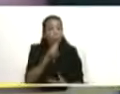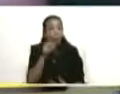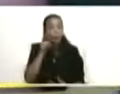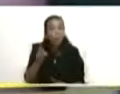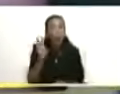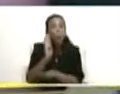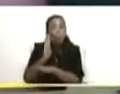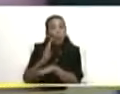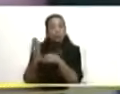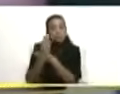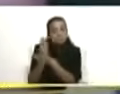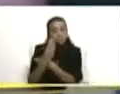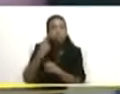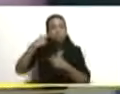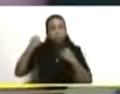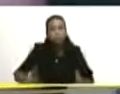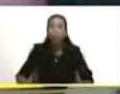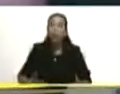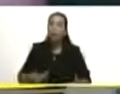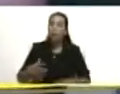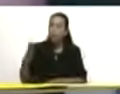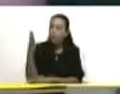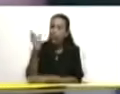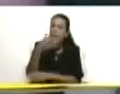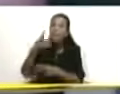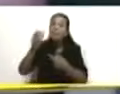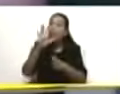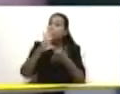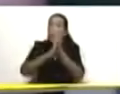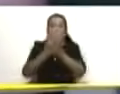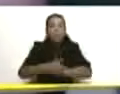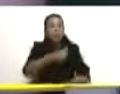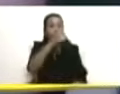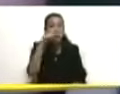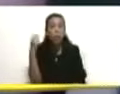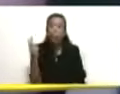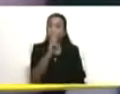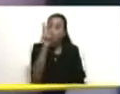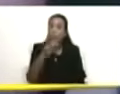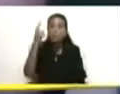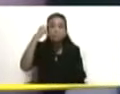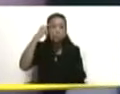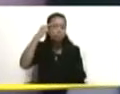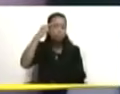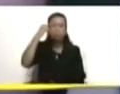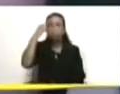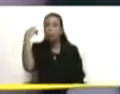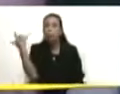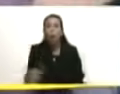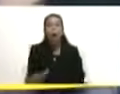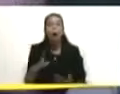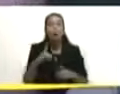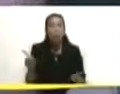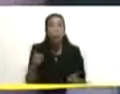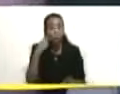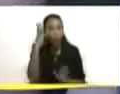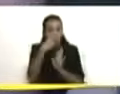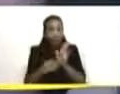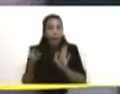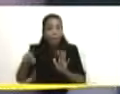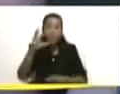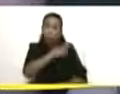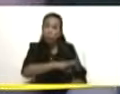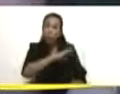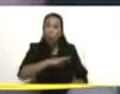nosotras ponernos al frente de llevar la bandera de la conciencia y el uso de estas drogas. Y ahí está el ejemplo de la